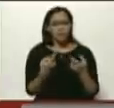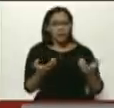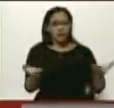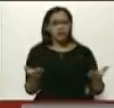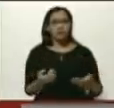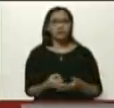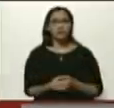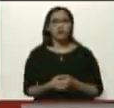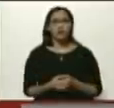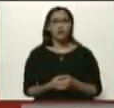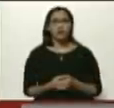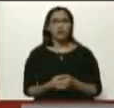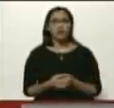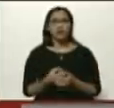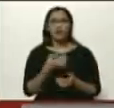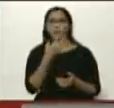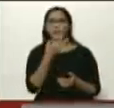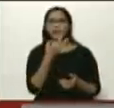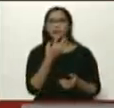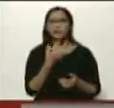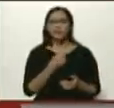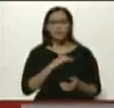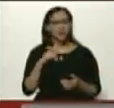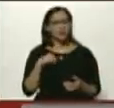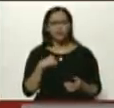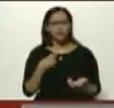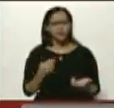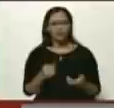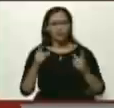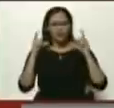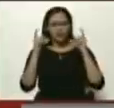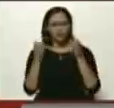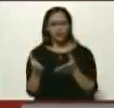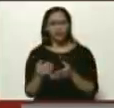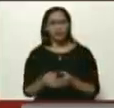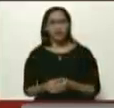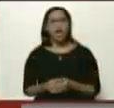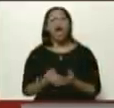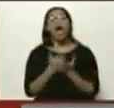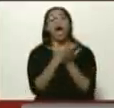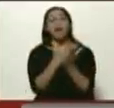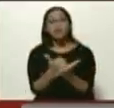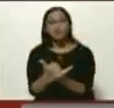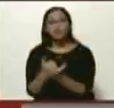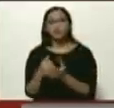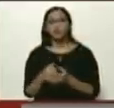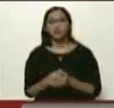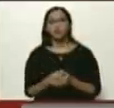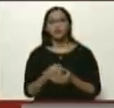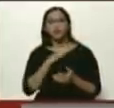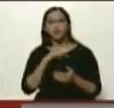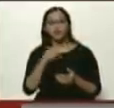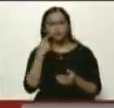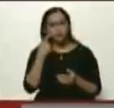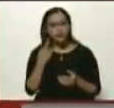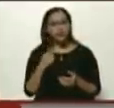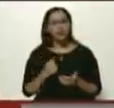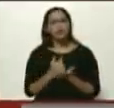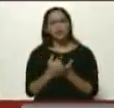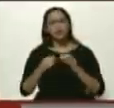necesita una medicina, le consigue la medicina. No esté tomando fotos, que eso es feo. Ayúdelo. Entonces uno verá que la ayuda es de corazón.